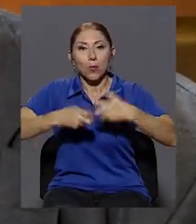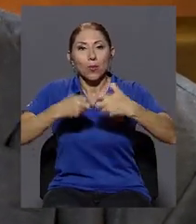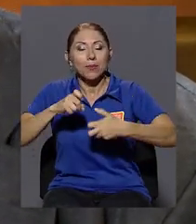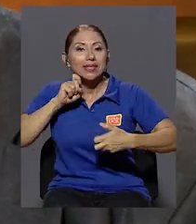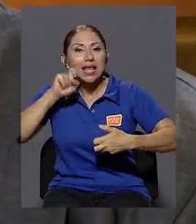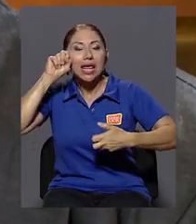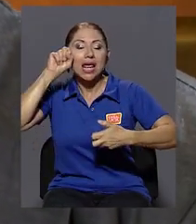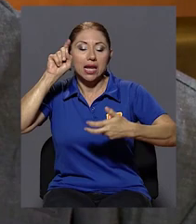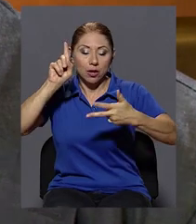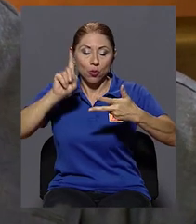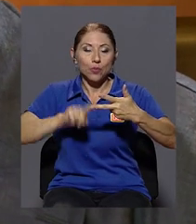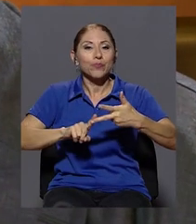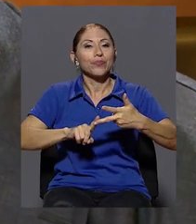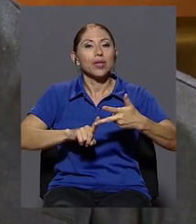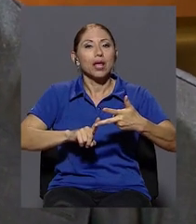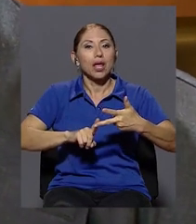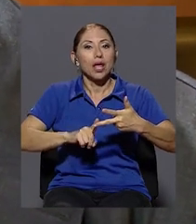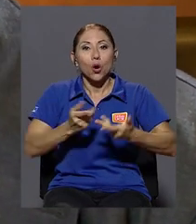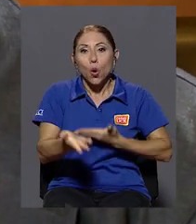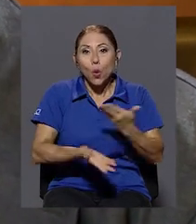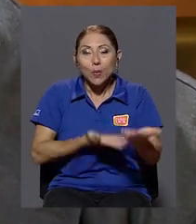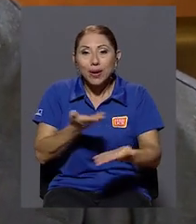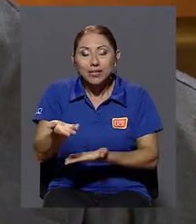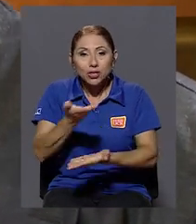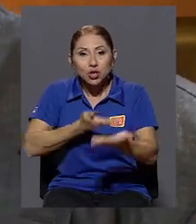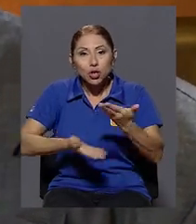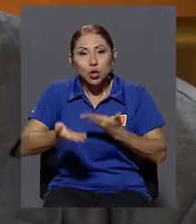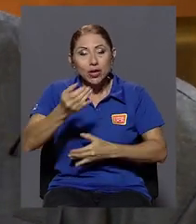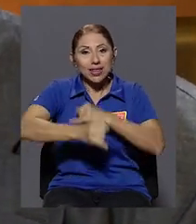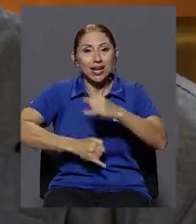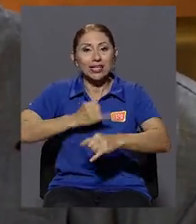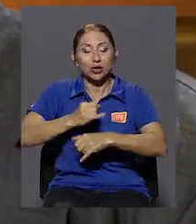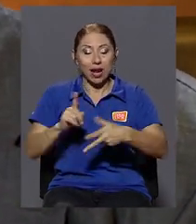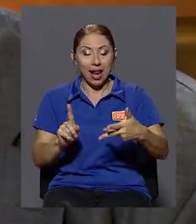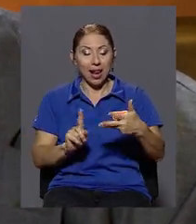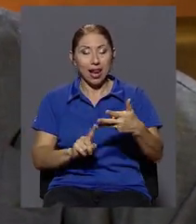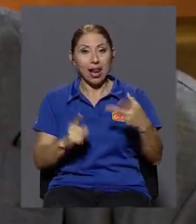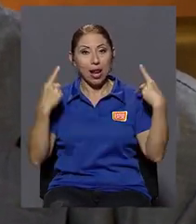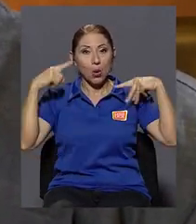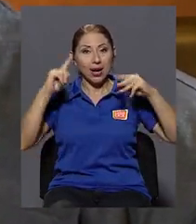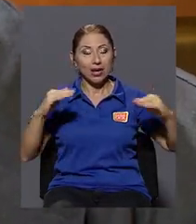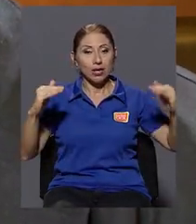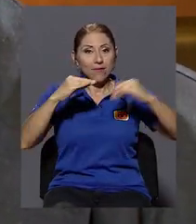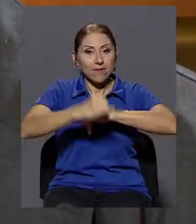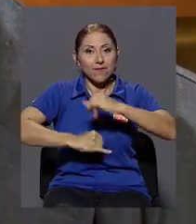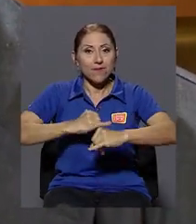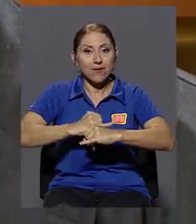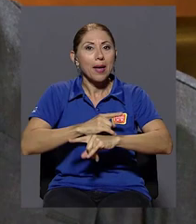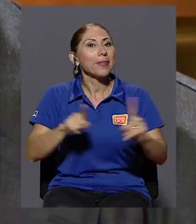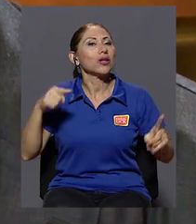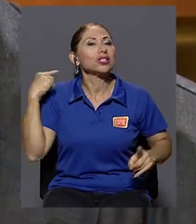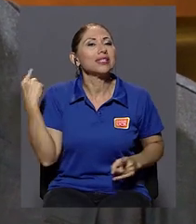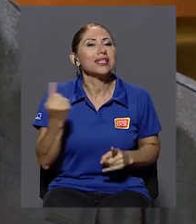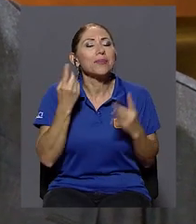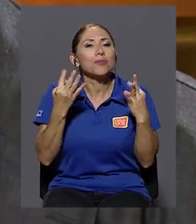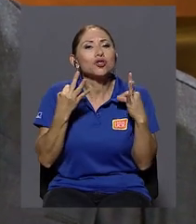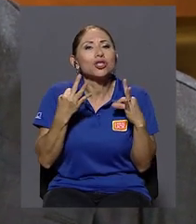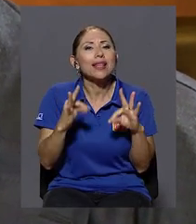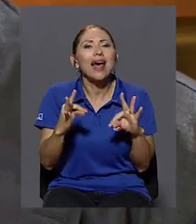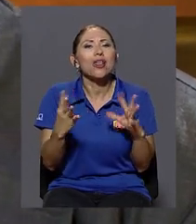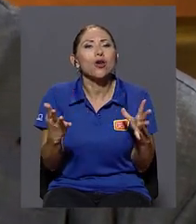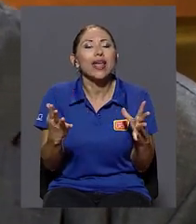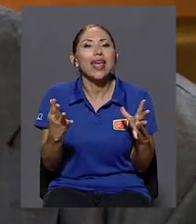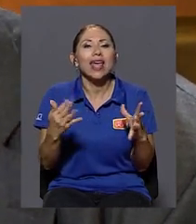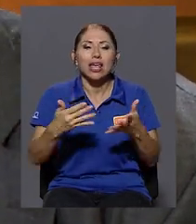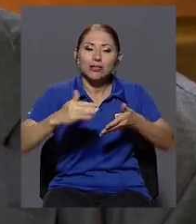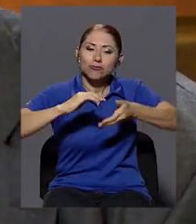el interior de la universidad, hemos hablado de la cooperación internacional, de la internacionalización. Pero hemos tratado siempre de mantener esta